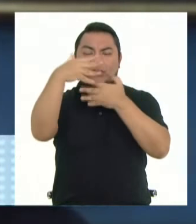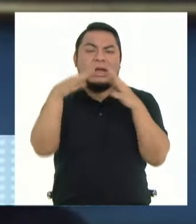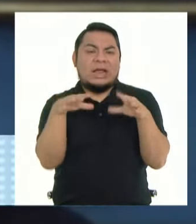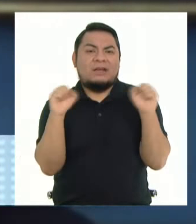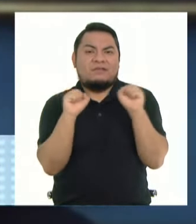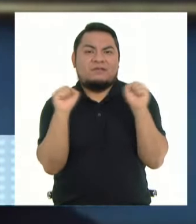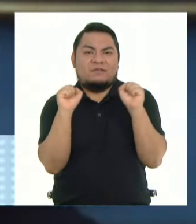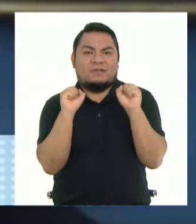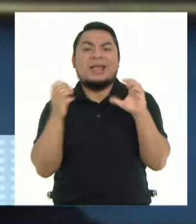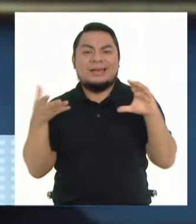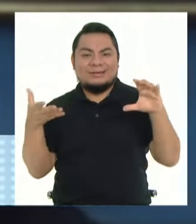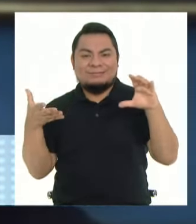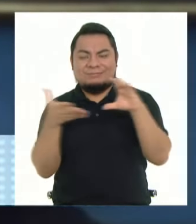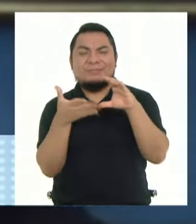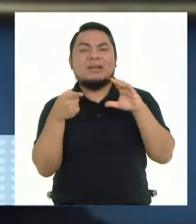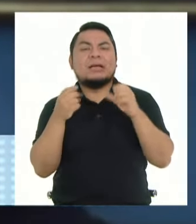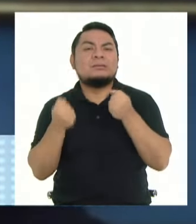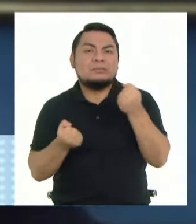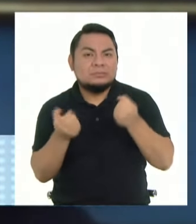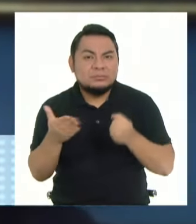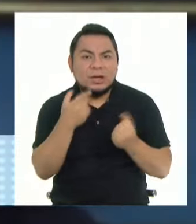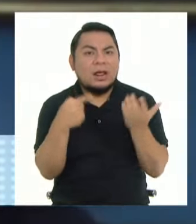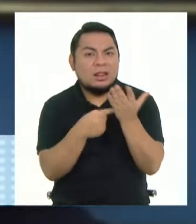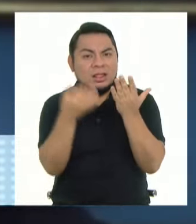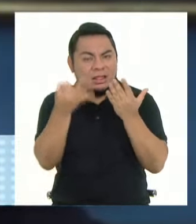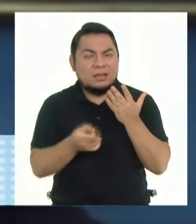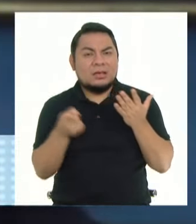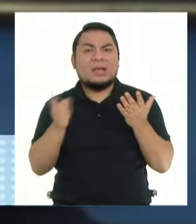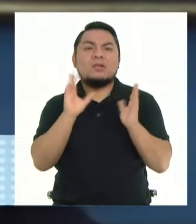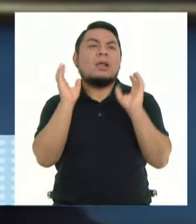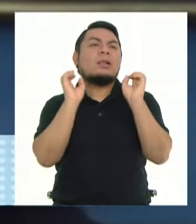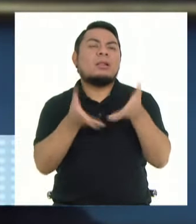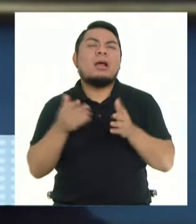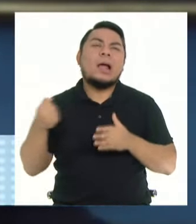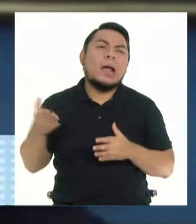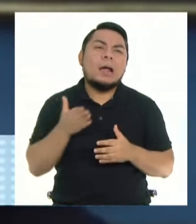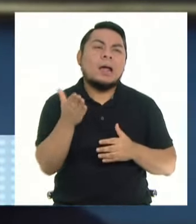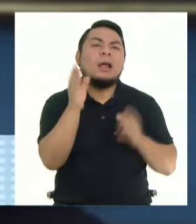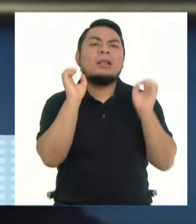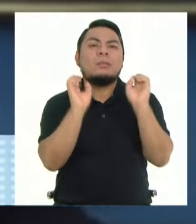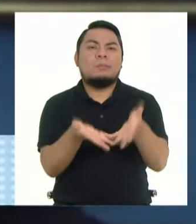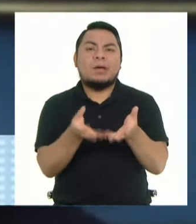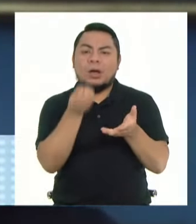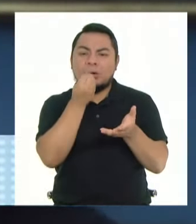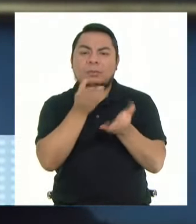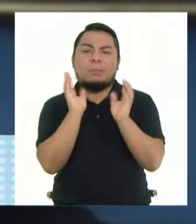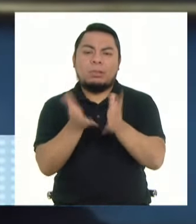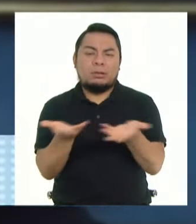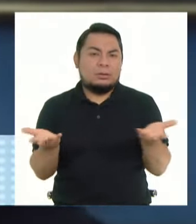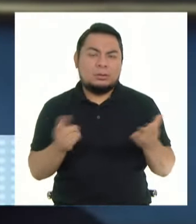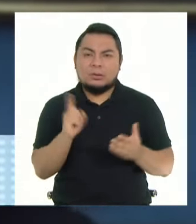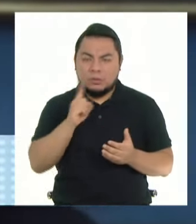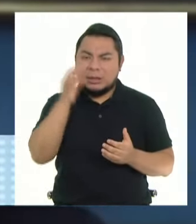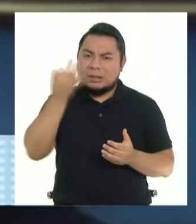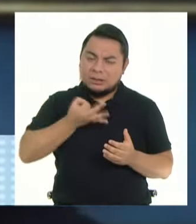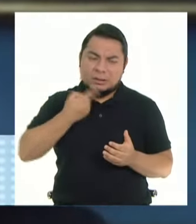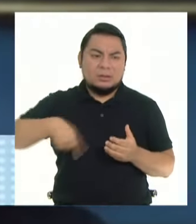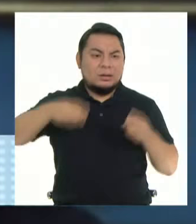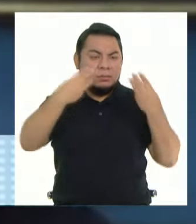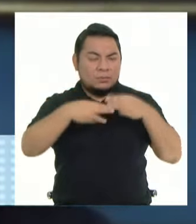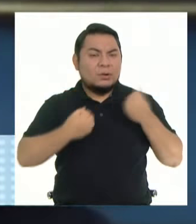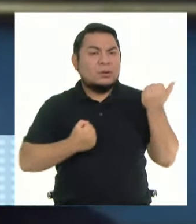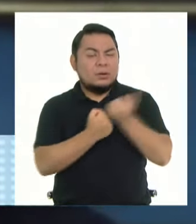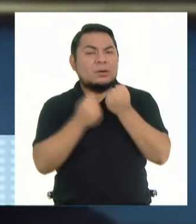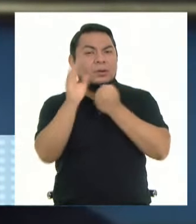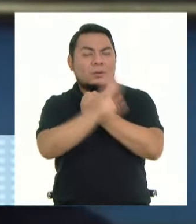refrigerados, que podamos prever la pérdida de estos alimentos y que hay que darle más calidad al mercado, a los consumidores,